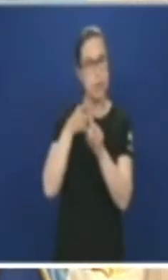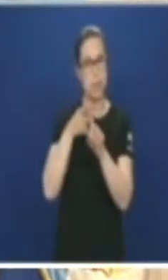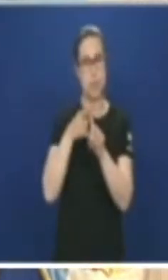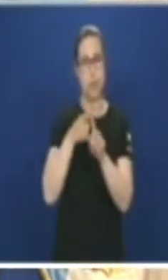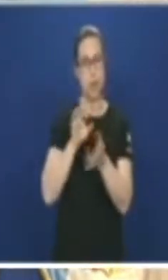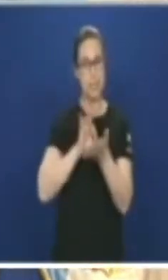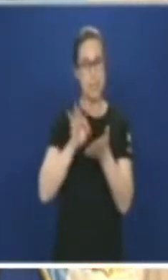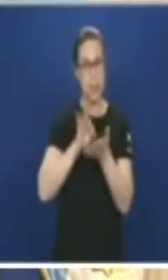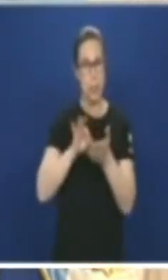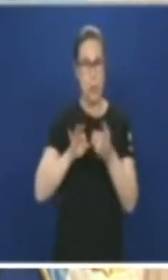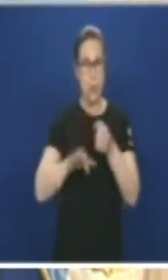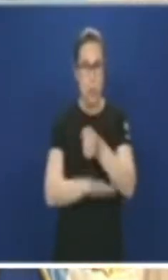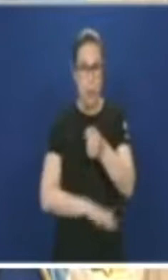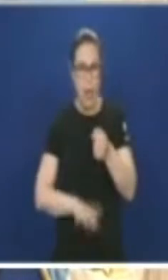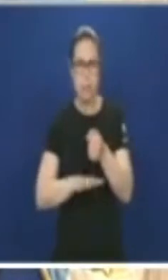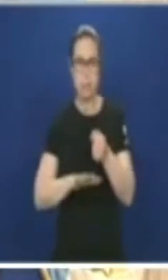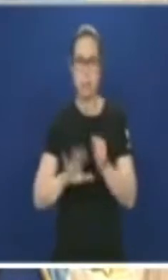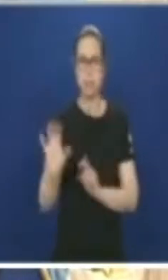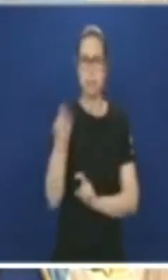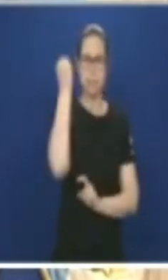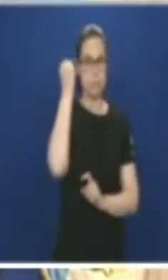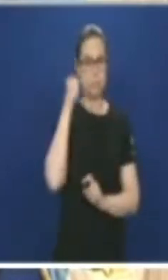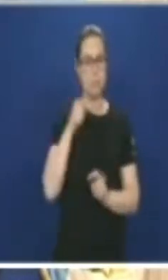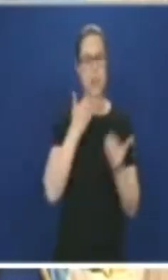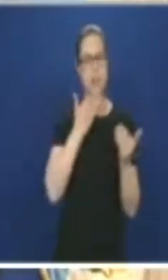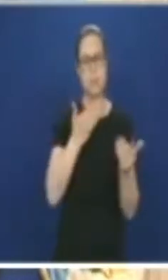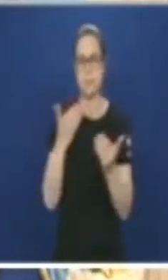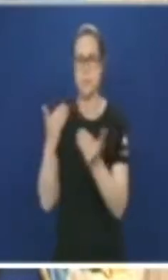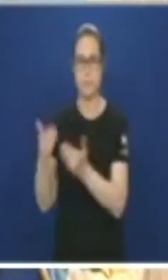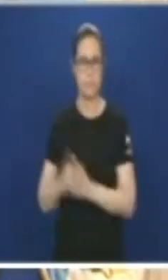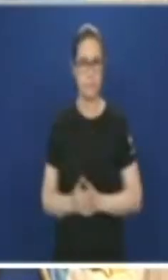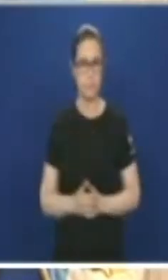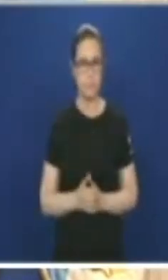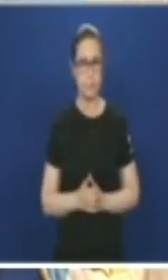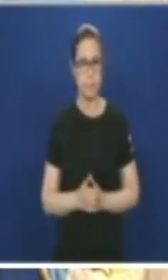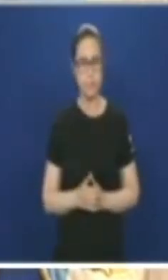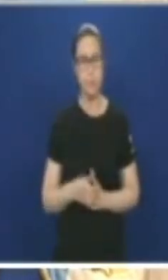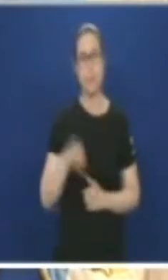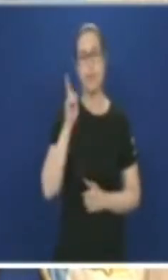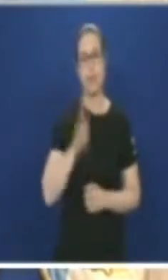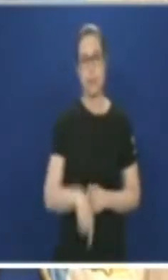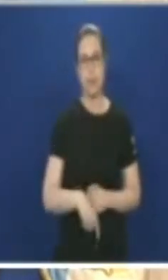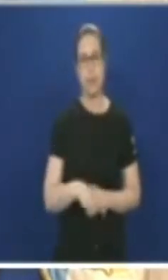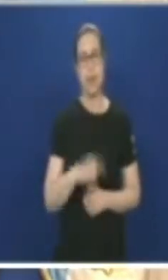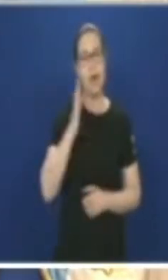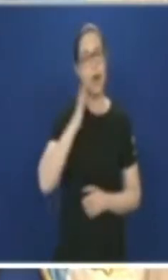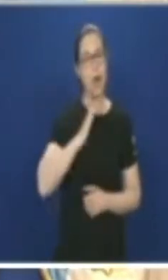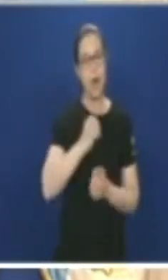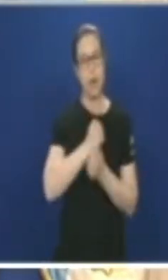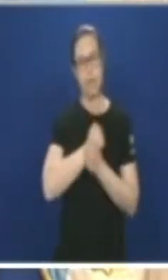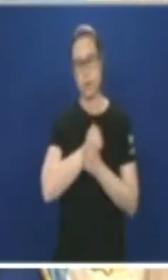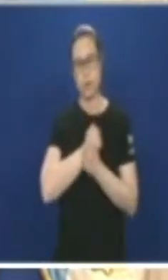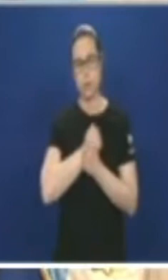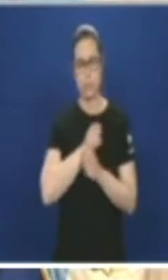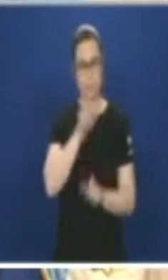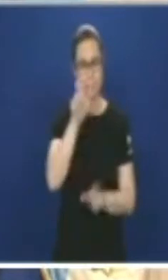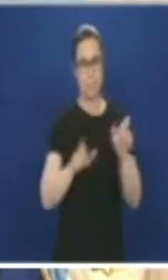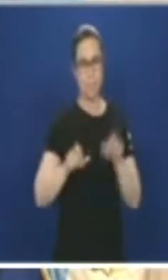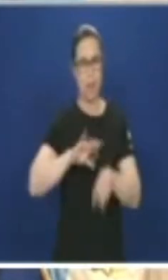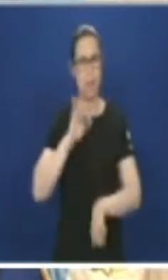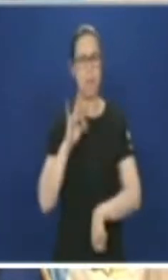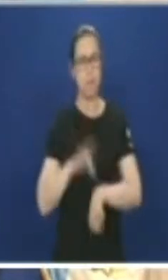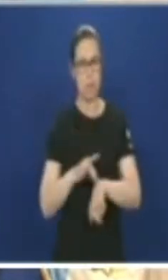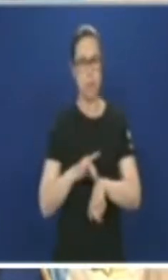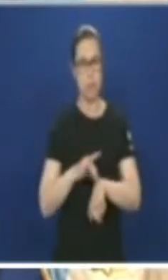dos servicios esenciais. Traslado unha mensaxe de afecto a todos os enfermos e tamén